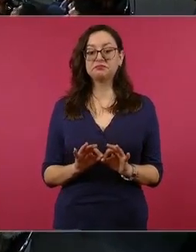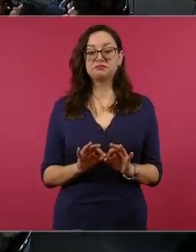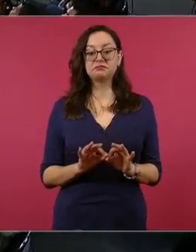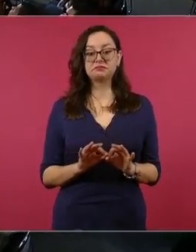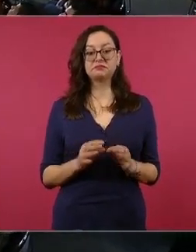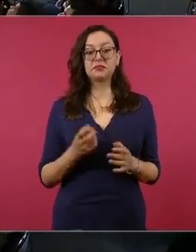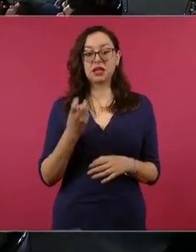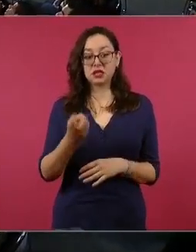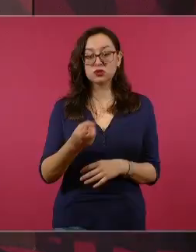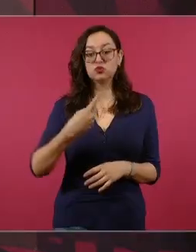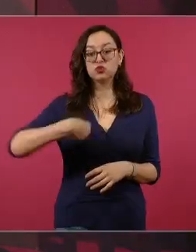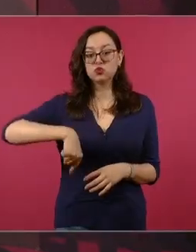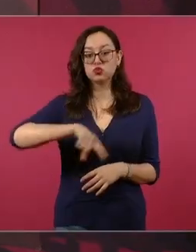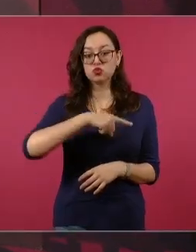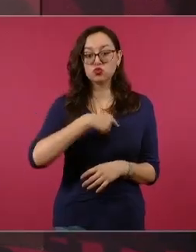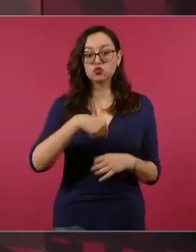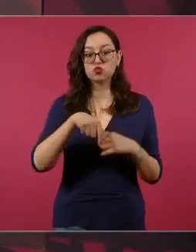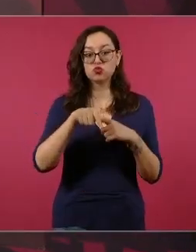sigamos